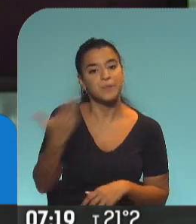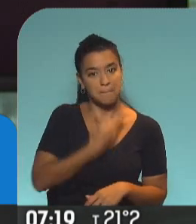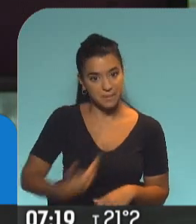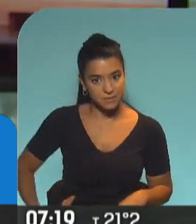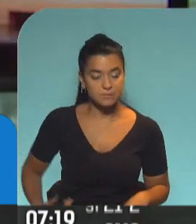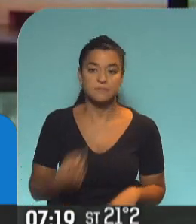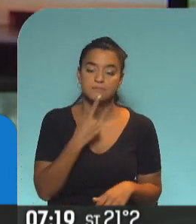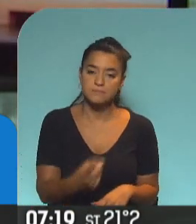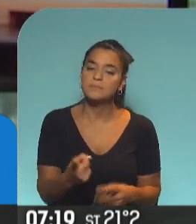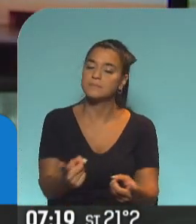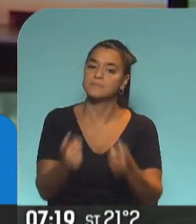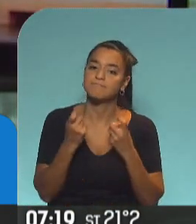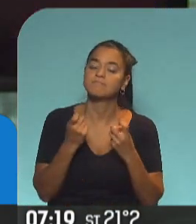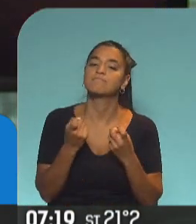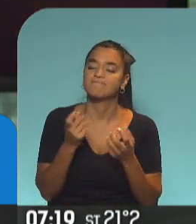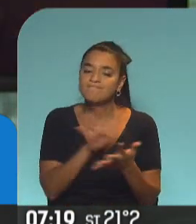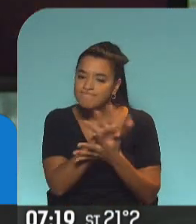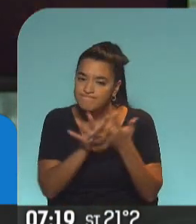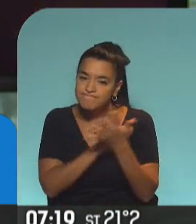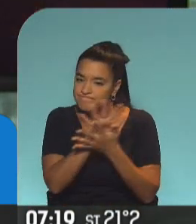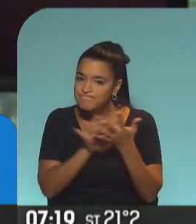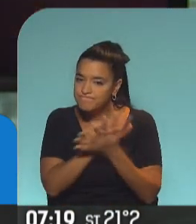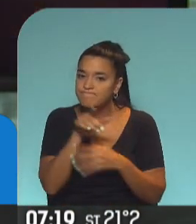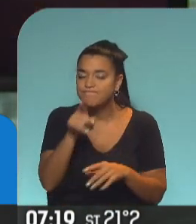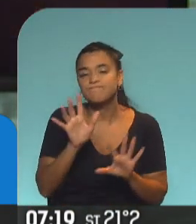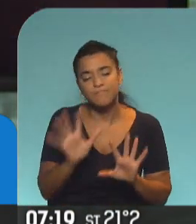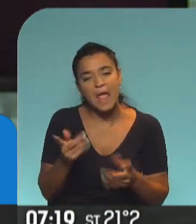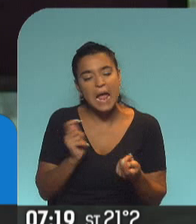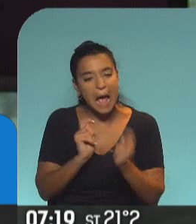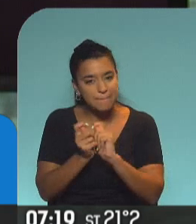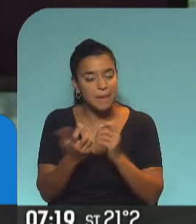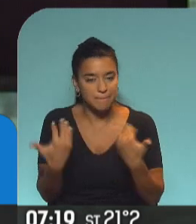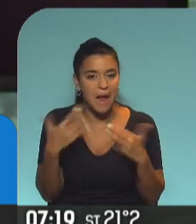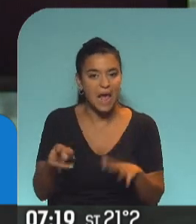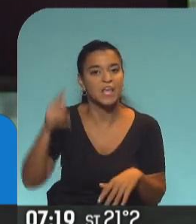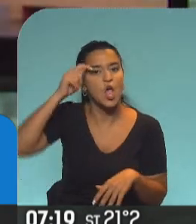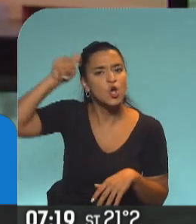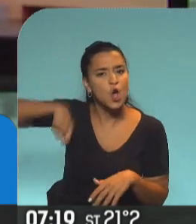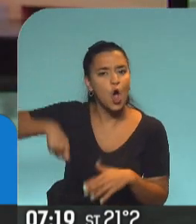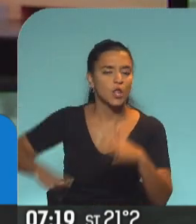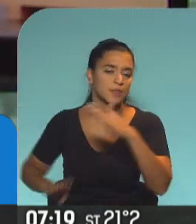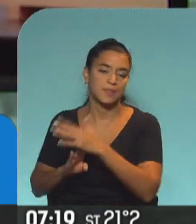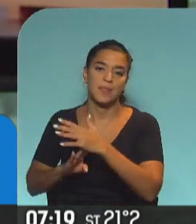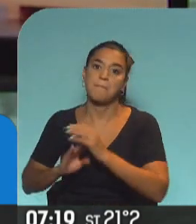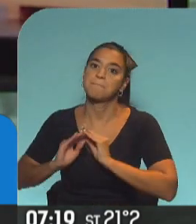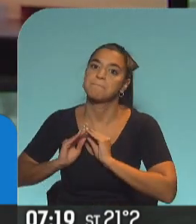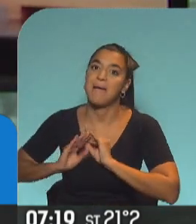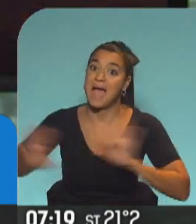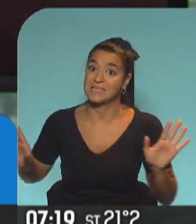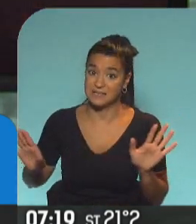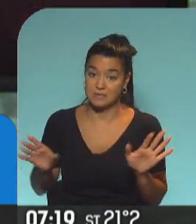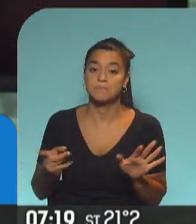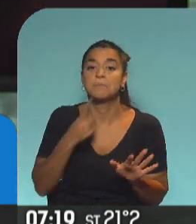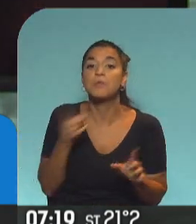hincapié en la necesidad de reformar ese recurso extraordinario para que la Corte pierda esta discrecionalidad. Probablemente